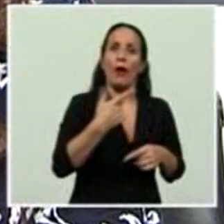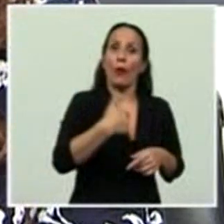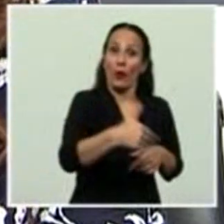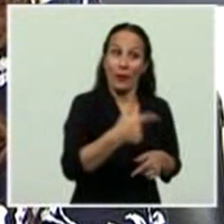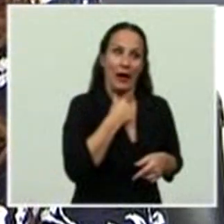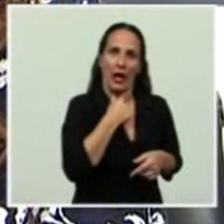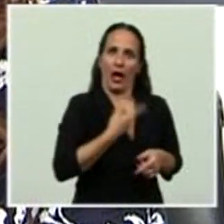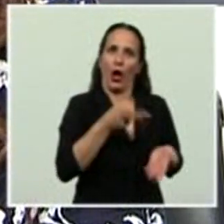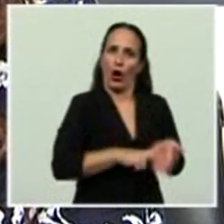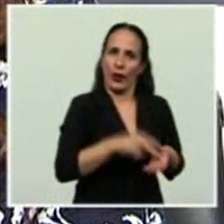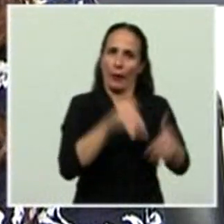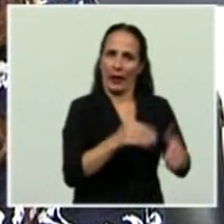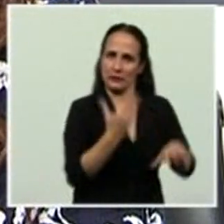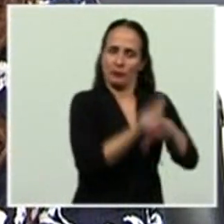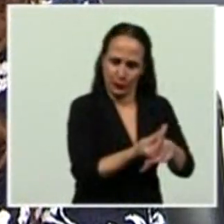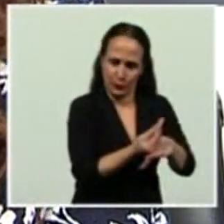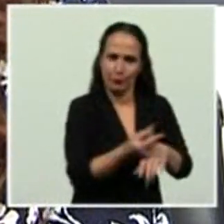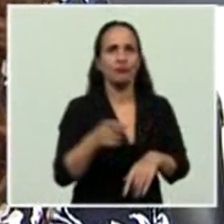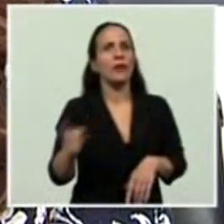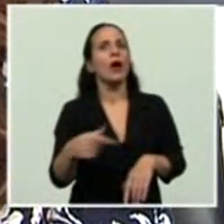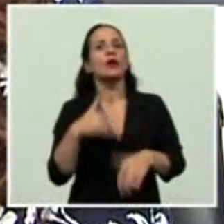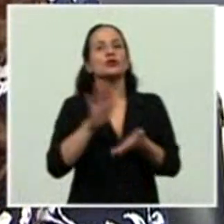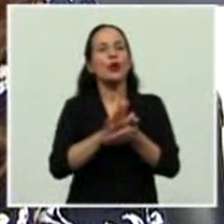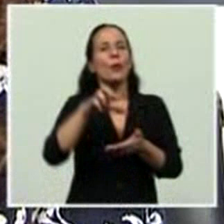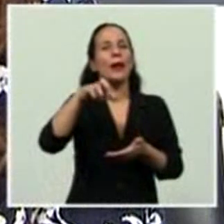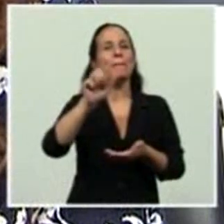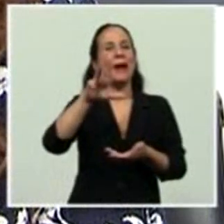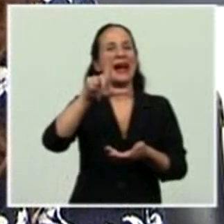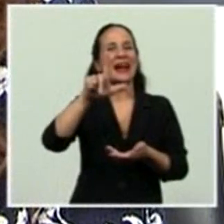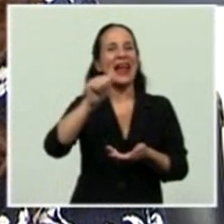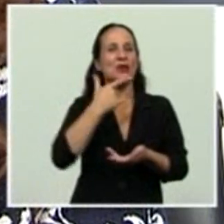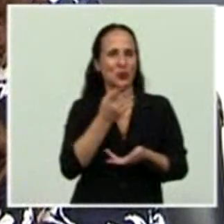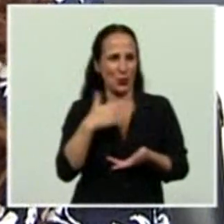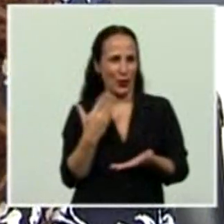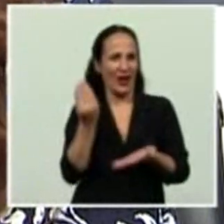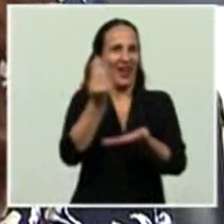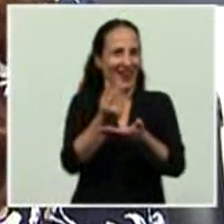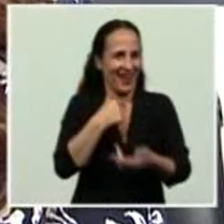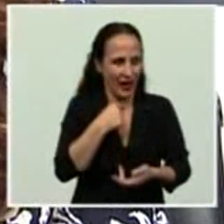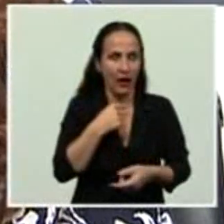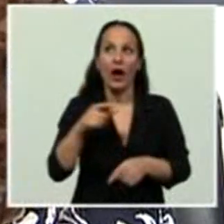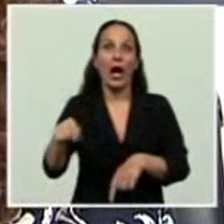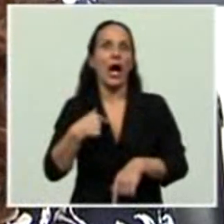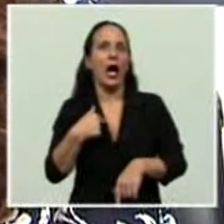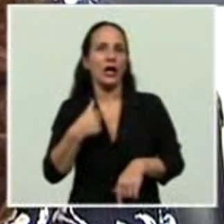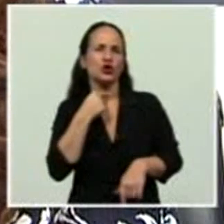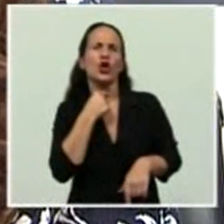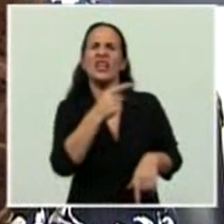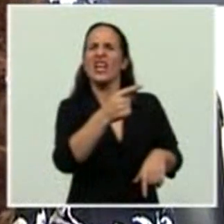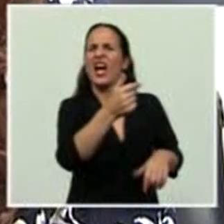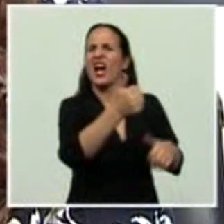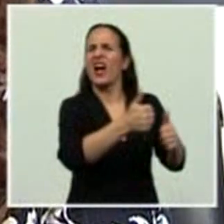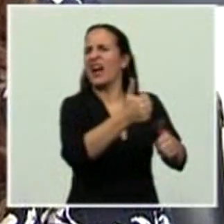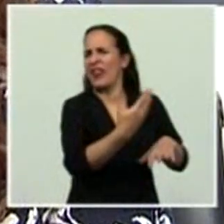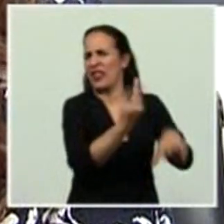reelección después que el parlasur que después iba a ser Ah que después quería que ganara no sé qué